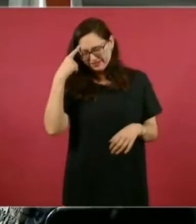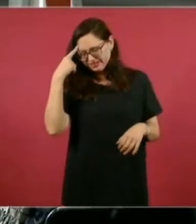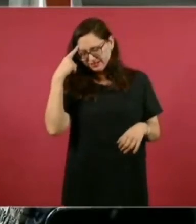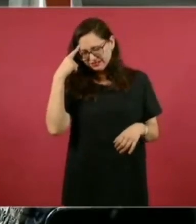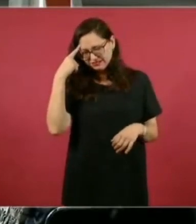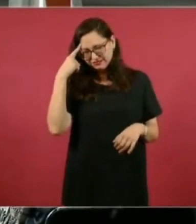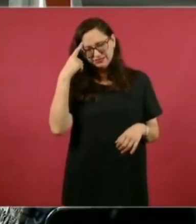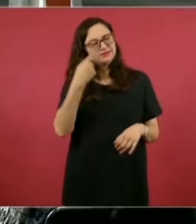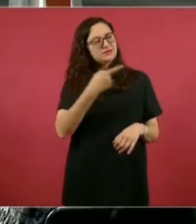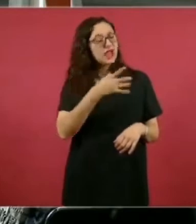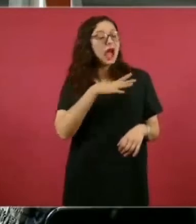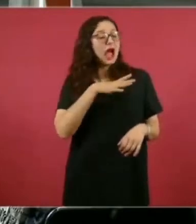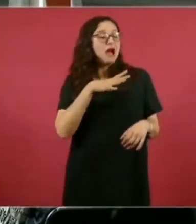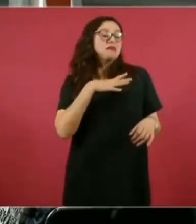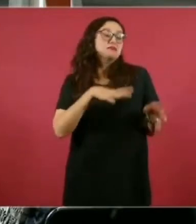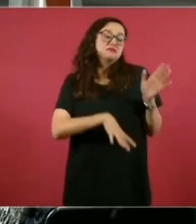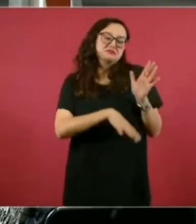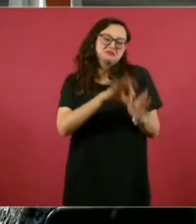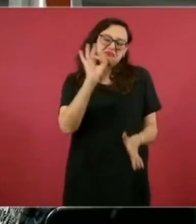Si